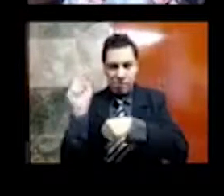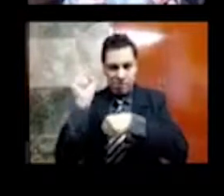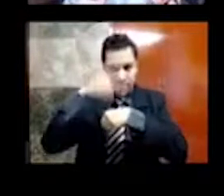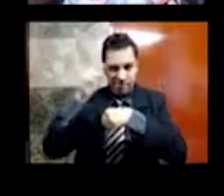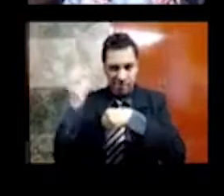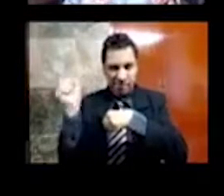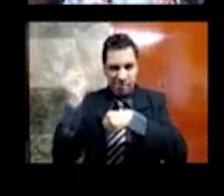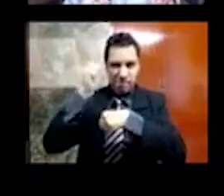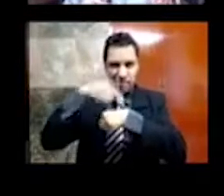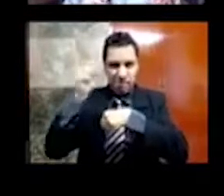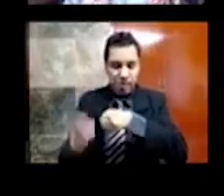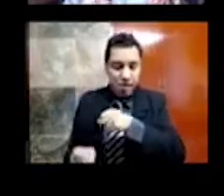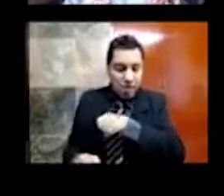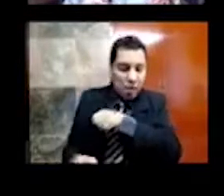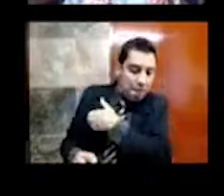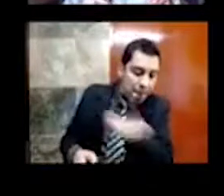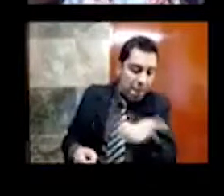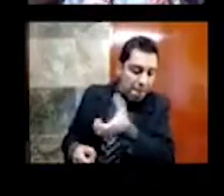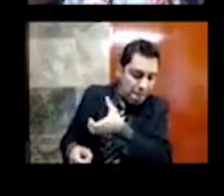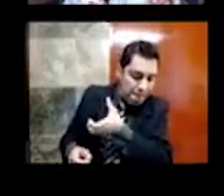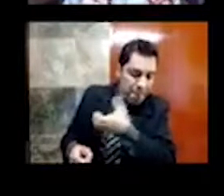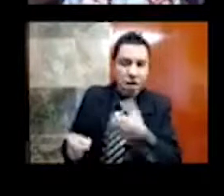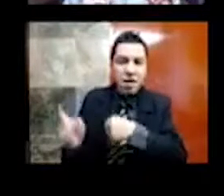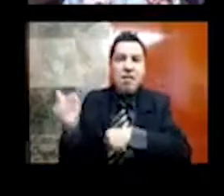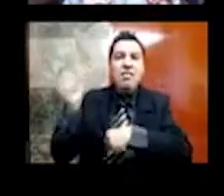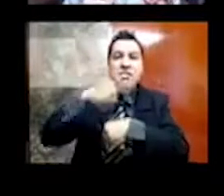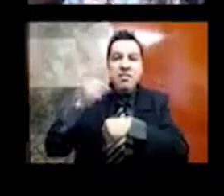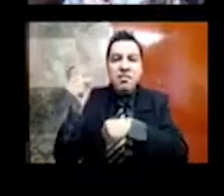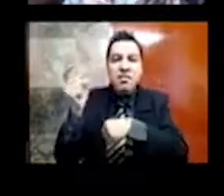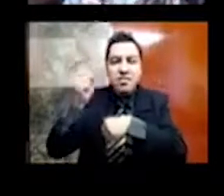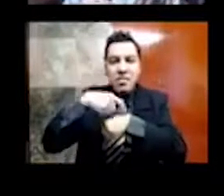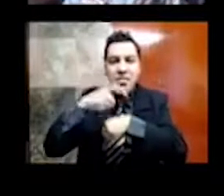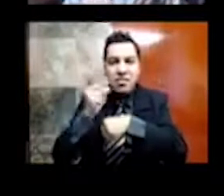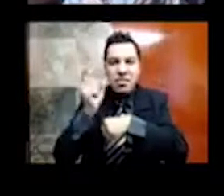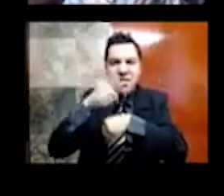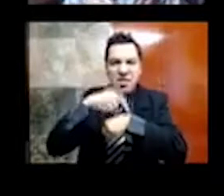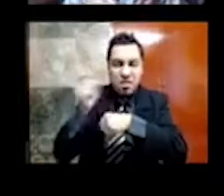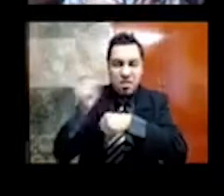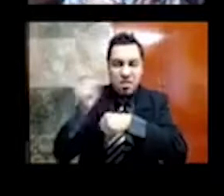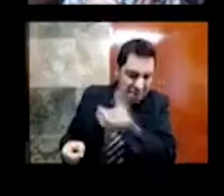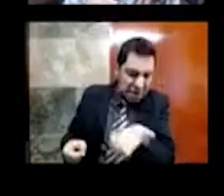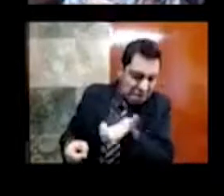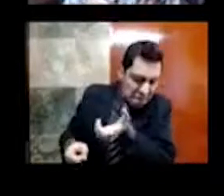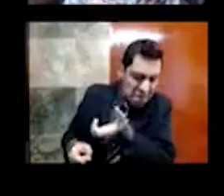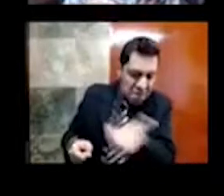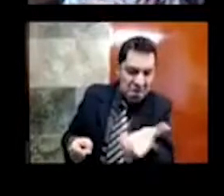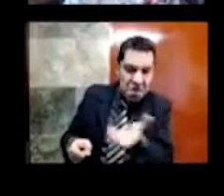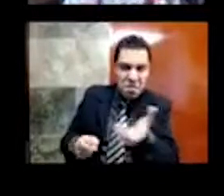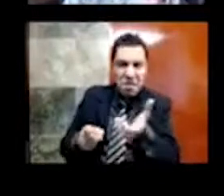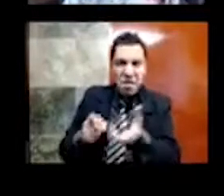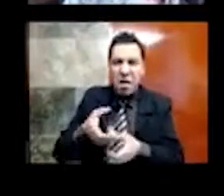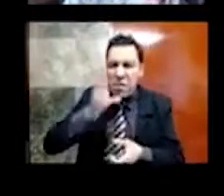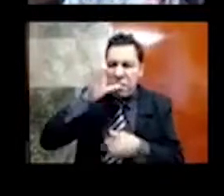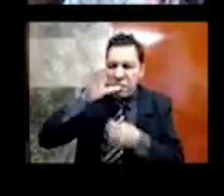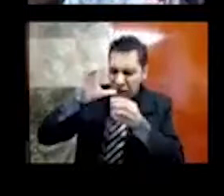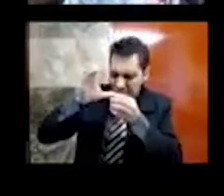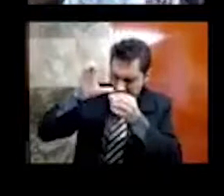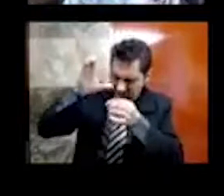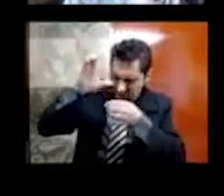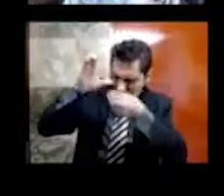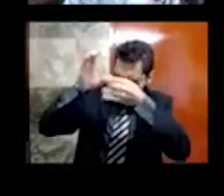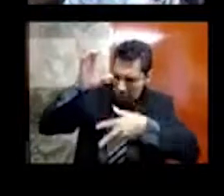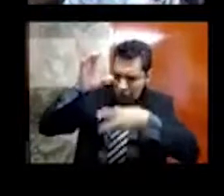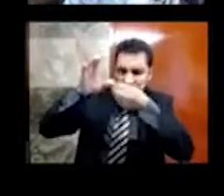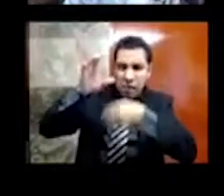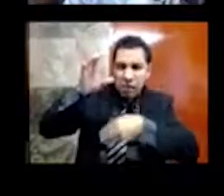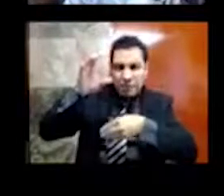Los que son amigos del pulque saben que eso significa. Las bachichas, el fondo baboso del pulque se tira